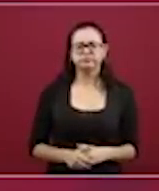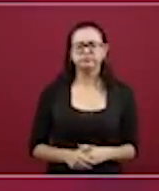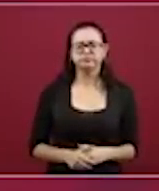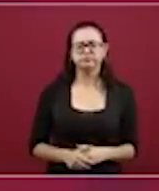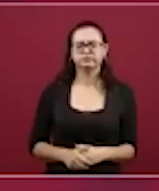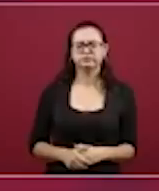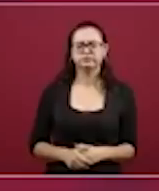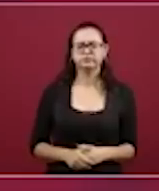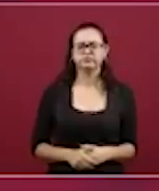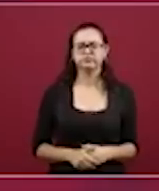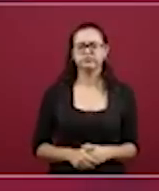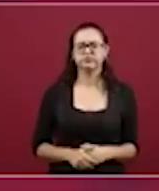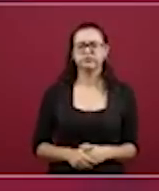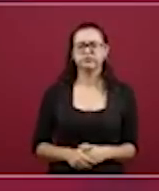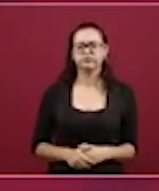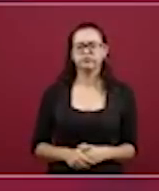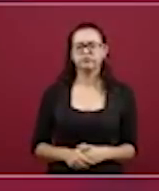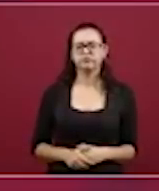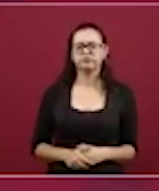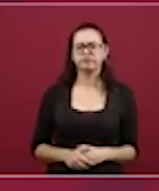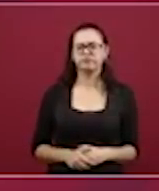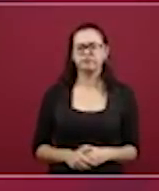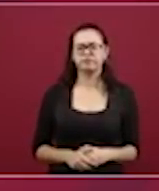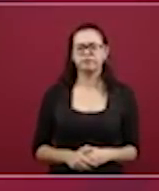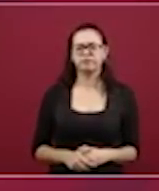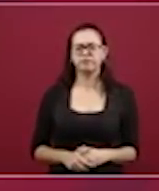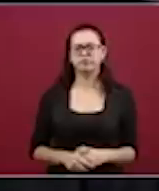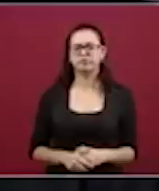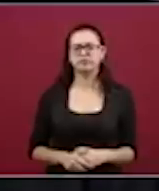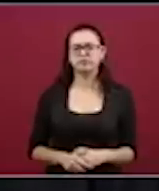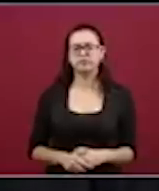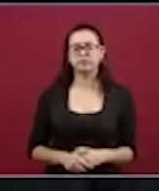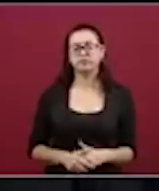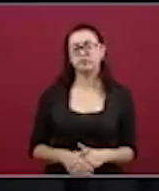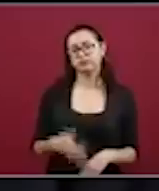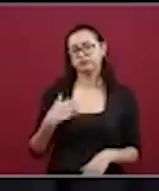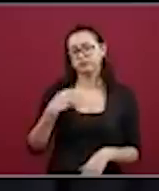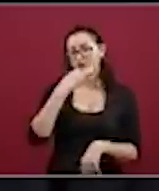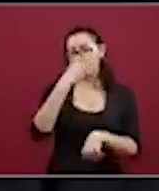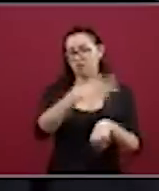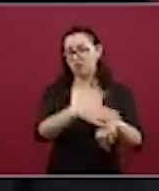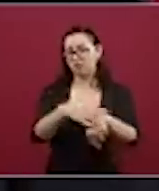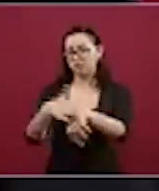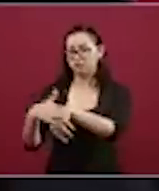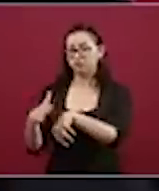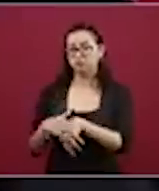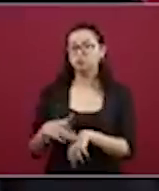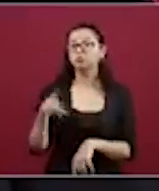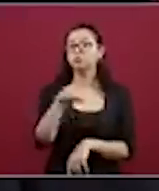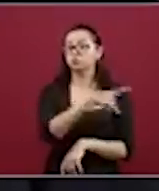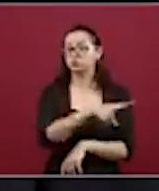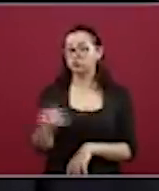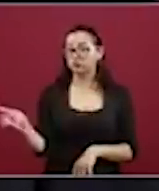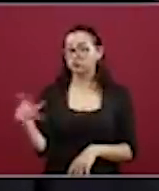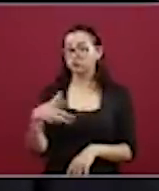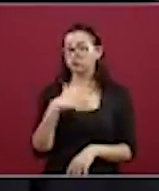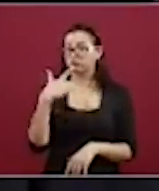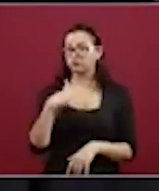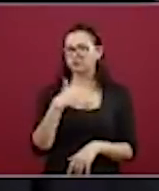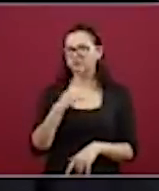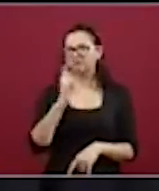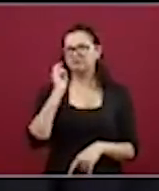que quede muy claro a todos qué es lo que estamos